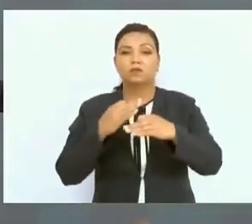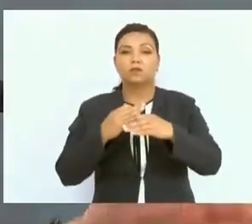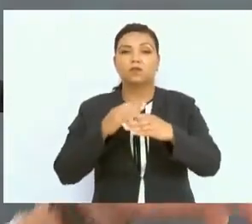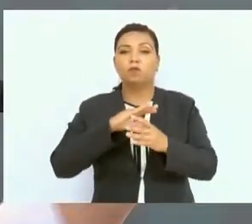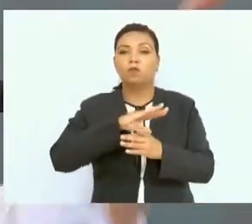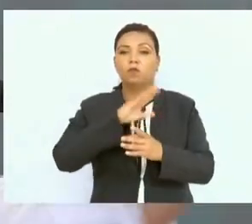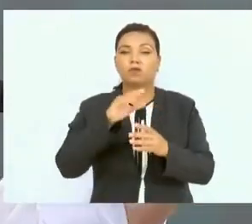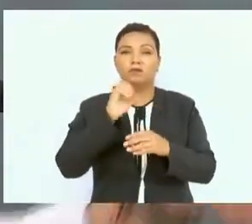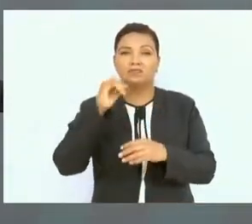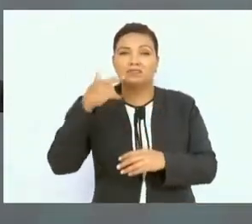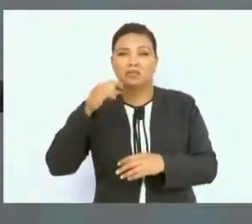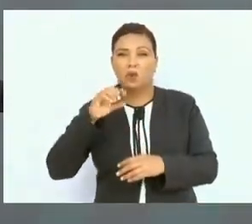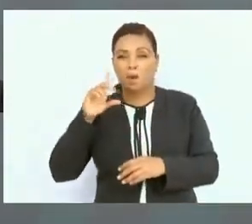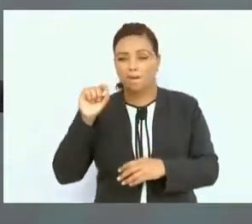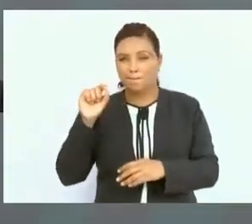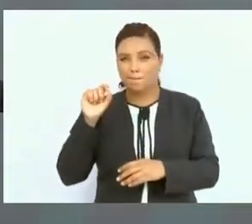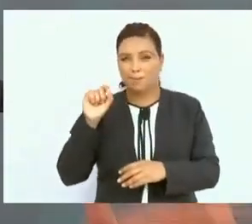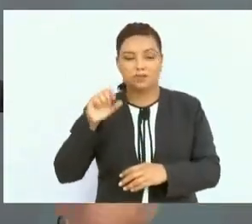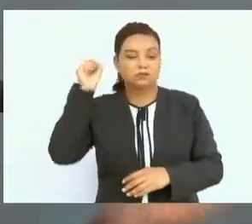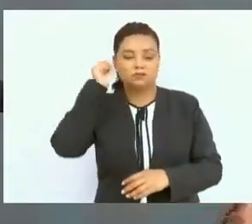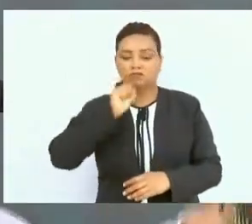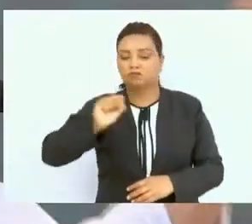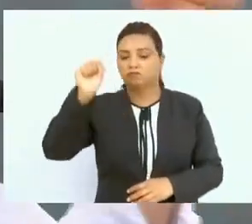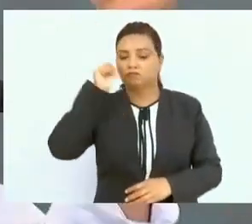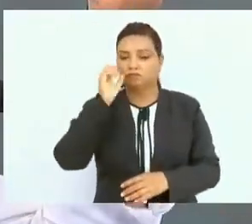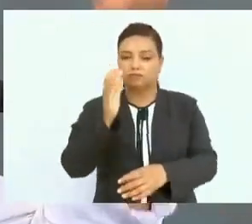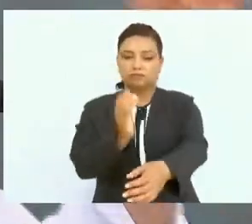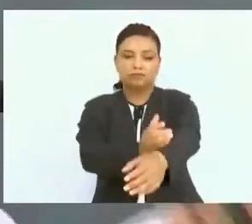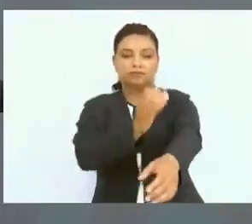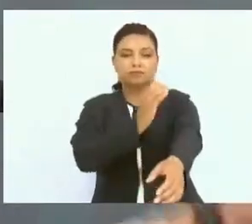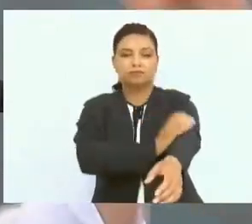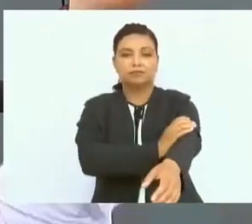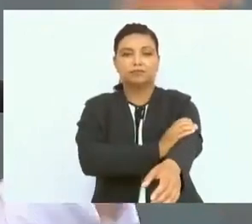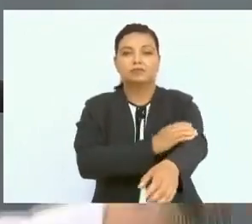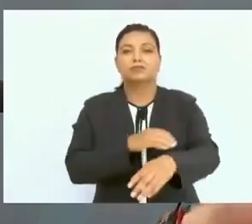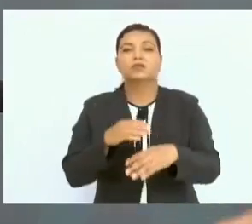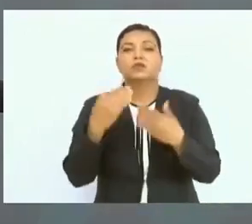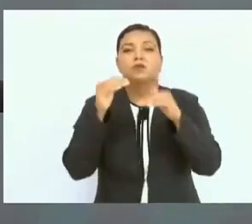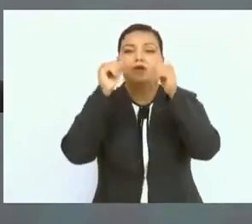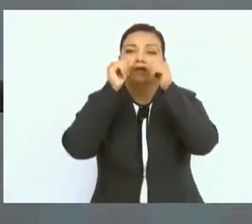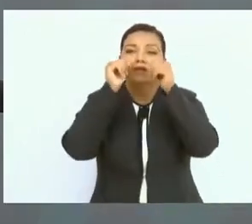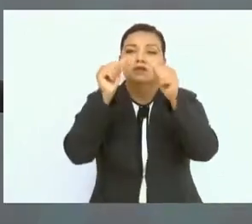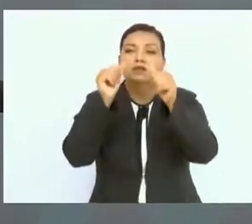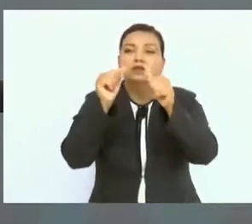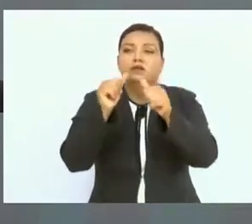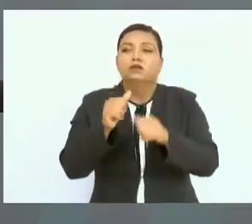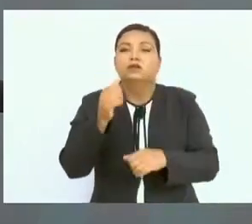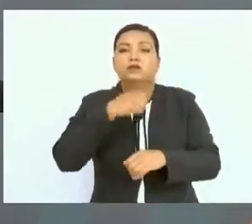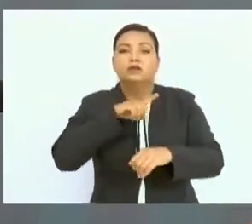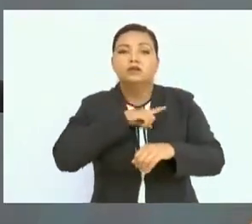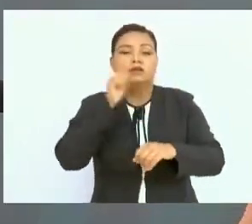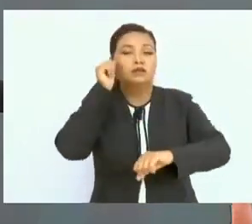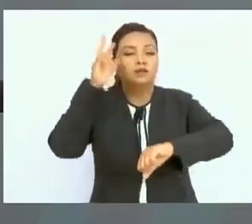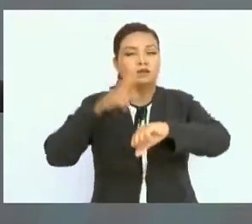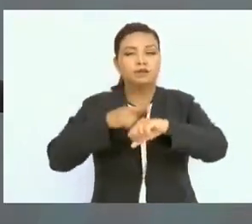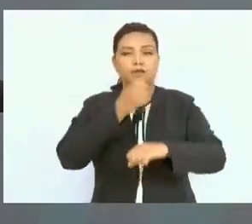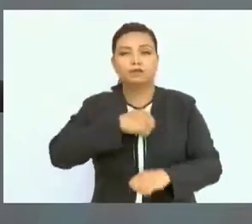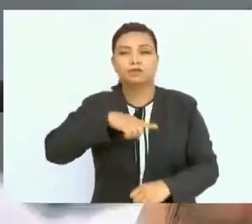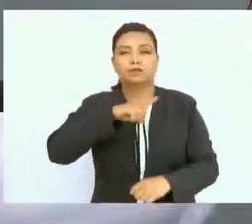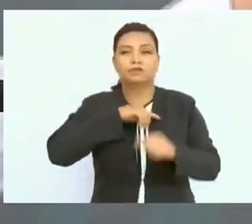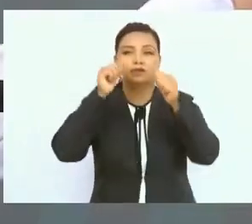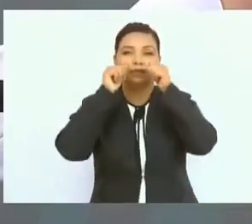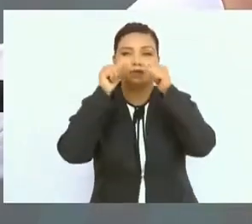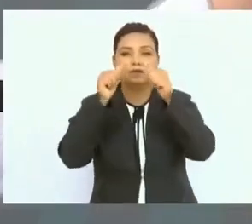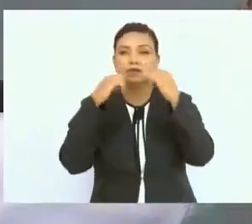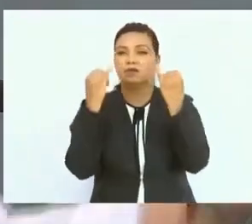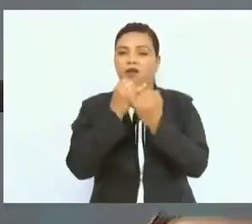siglo XX siempre acompañada de la operación en la atención médica de la Secretaría de Salubridad y Asistencia.